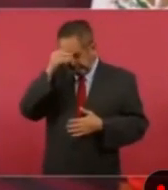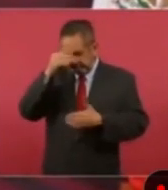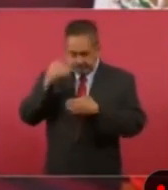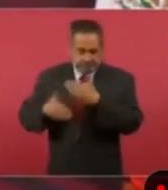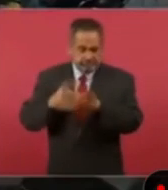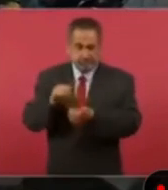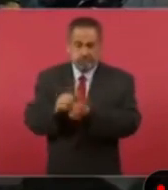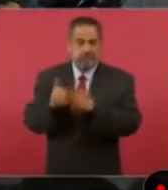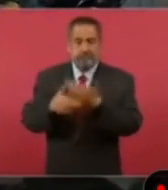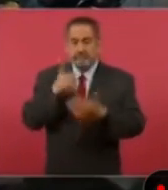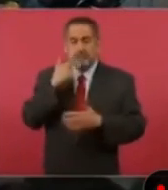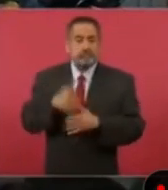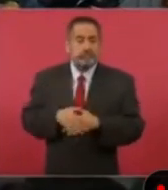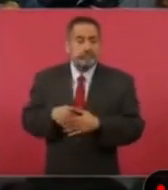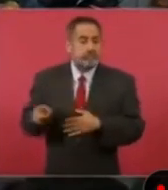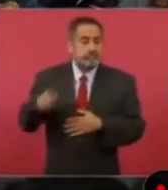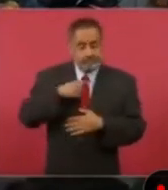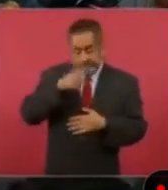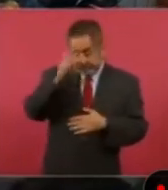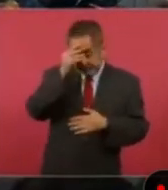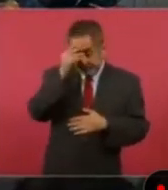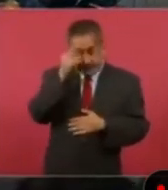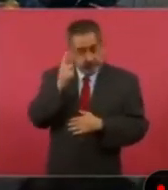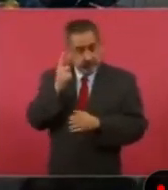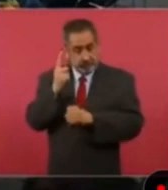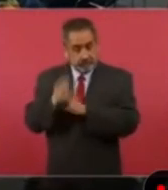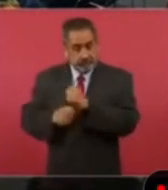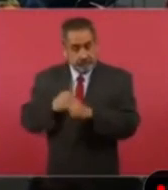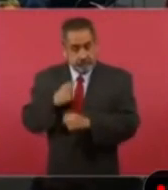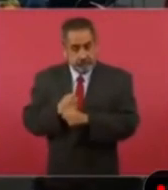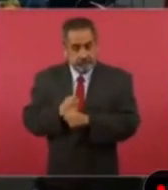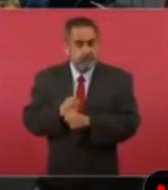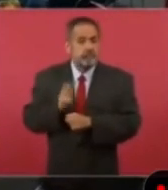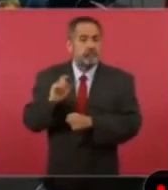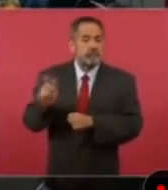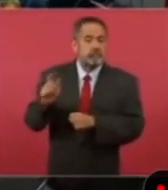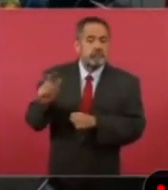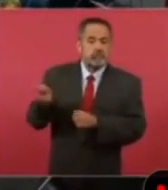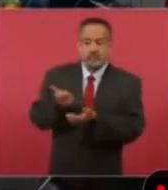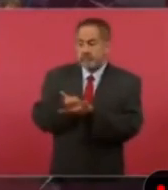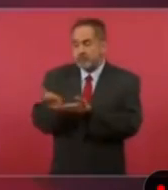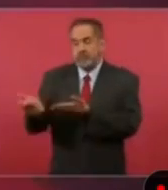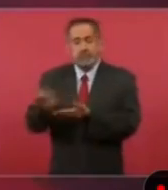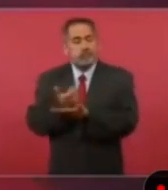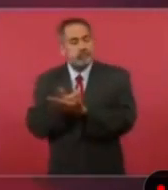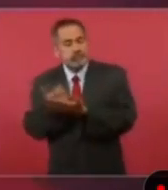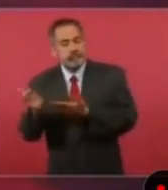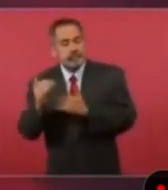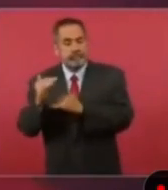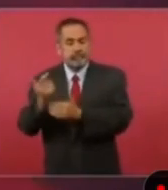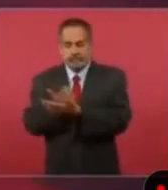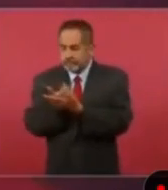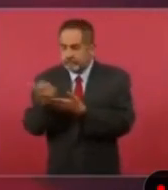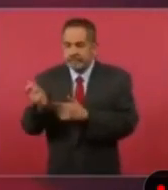y están de aprendices un año y reciben salario mínimo,